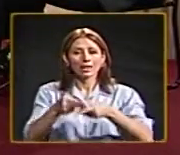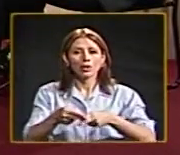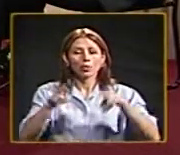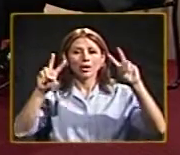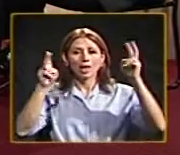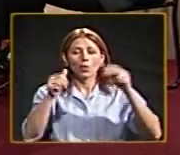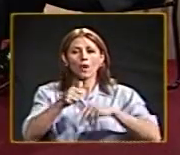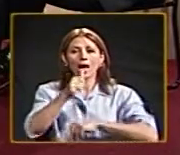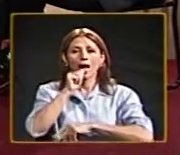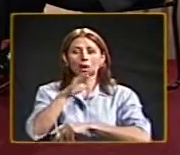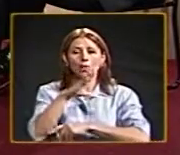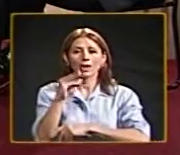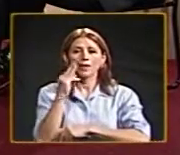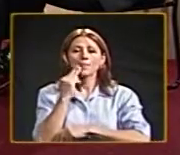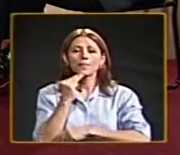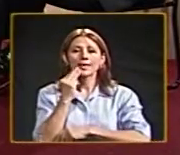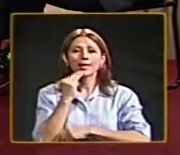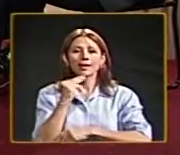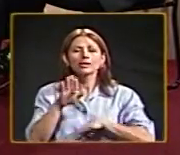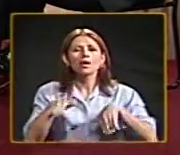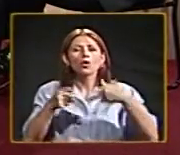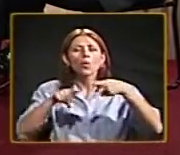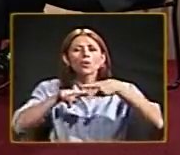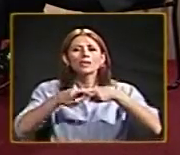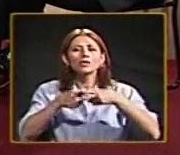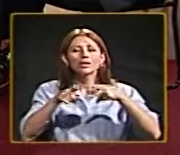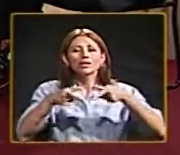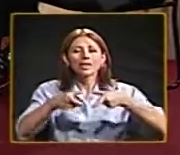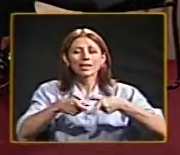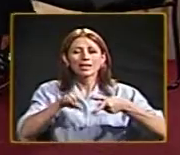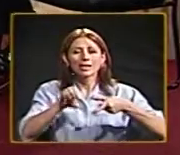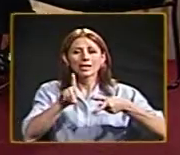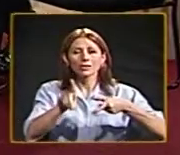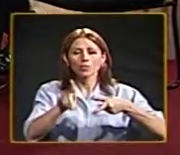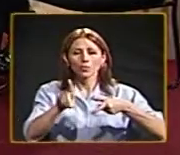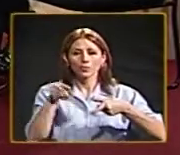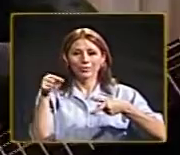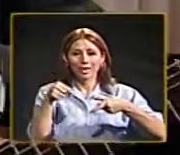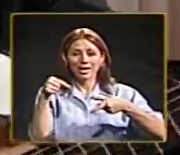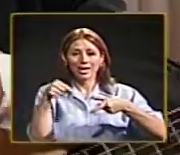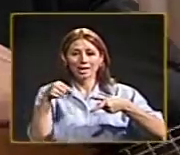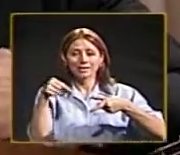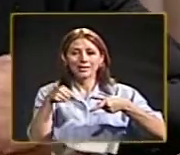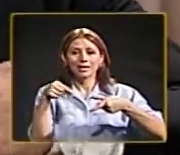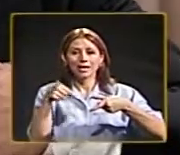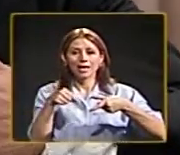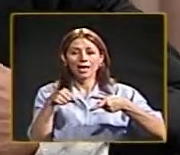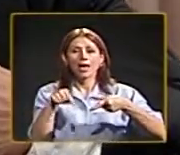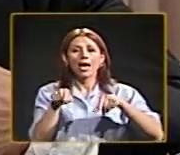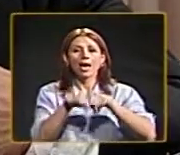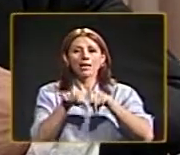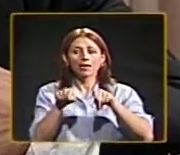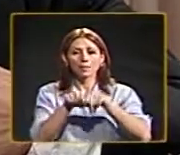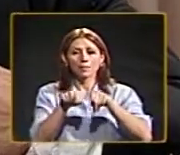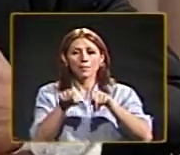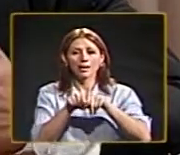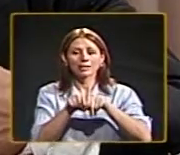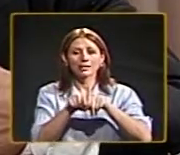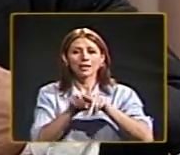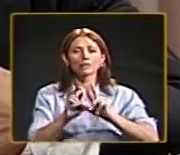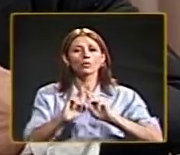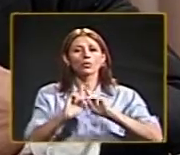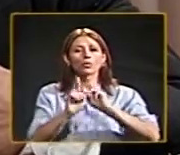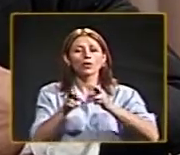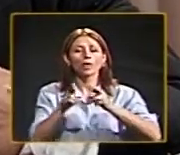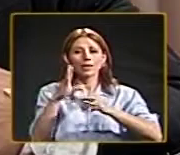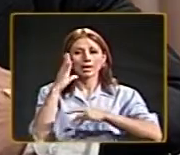Agua y Mieles. ¿Cómo nació este disco, Luis? Bueno, este disco es además producto de la